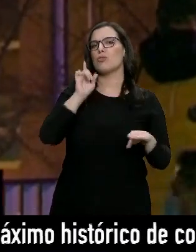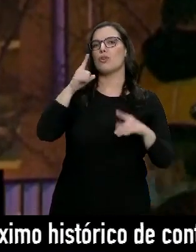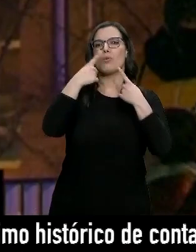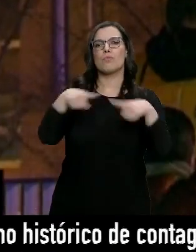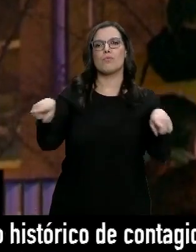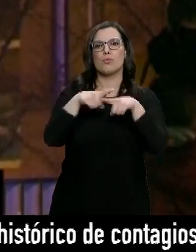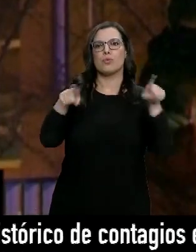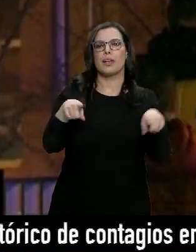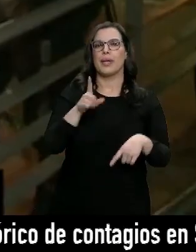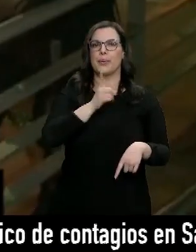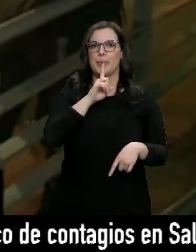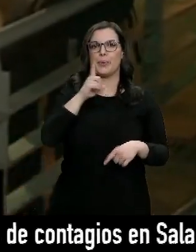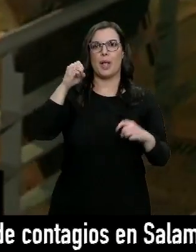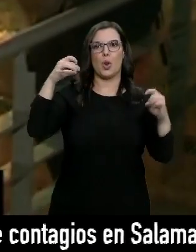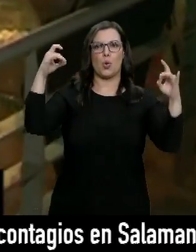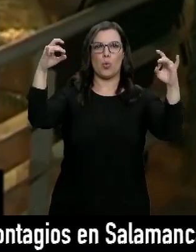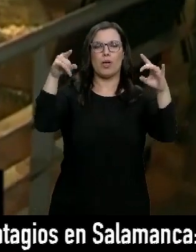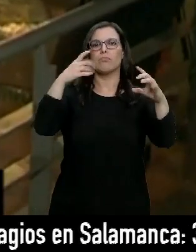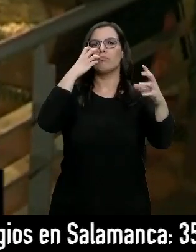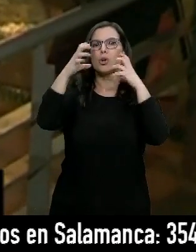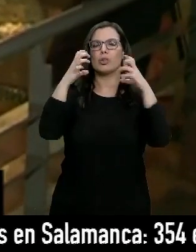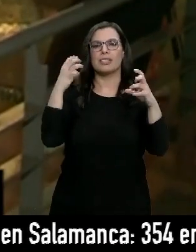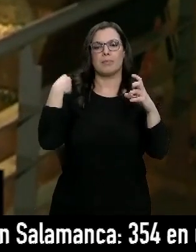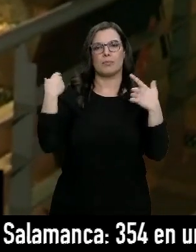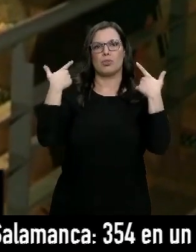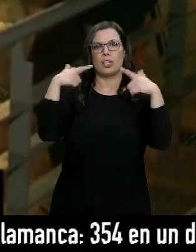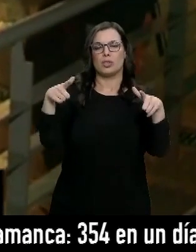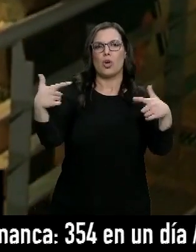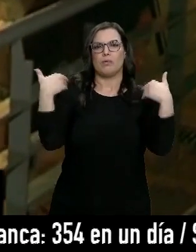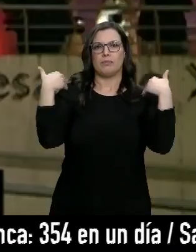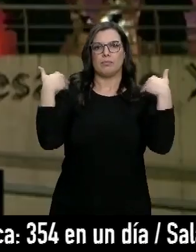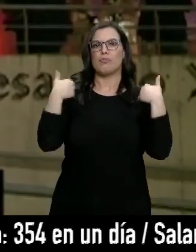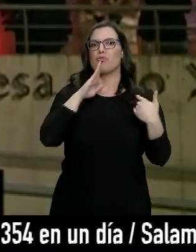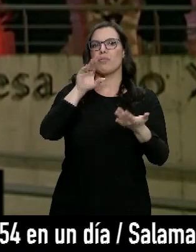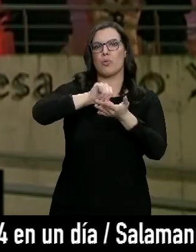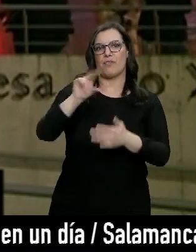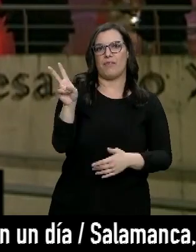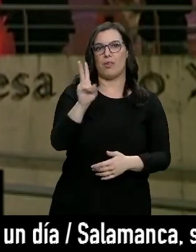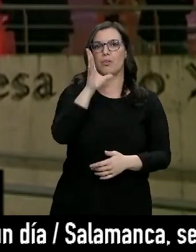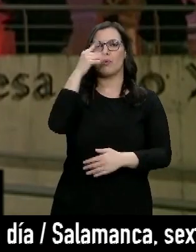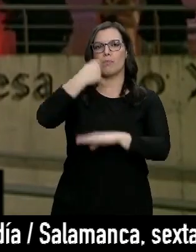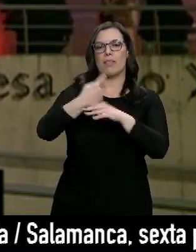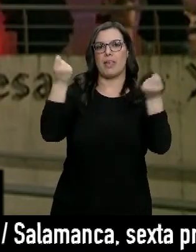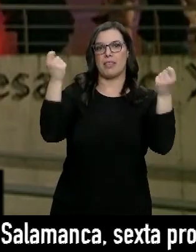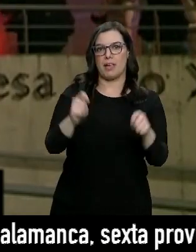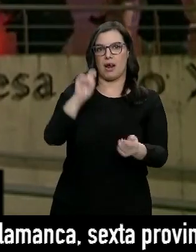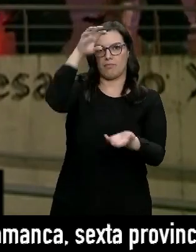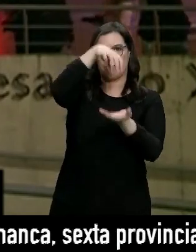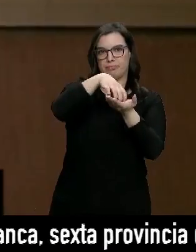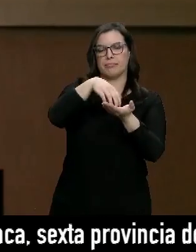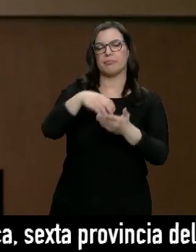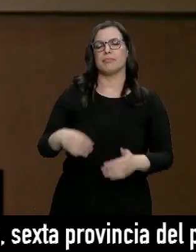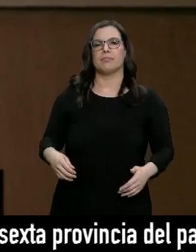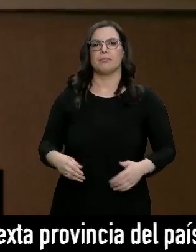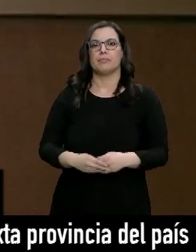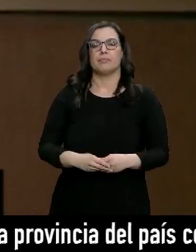y con velas y luces encendidas, ha protestado el sector de los gimnasios en Valladolid por el cierre de sus establecimientos decretado por la